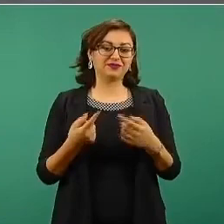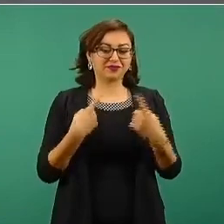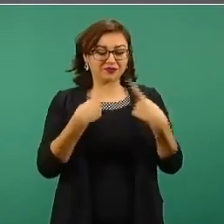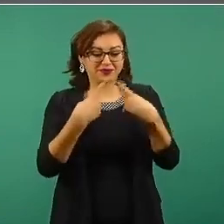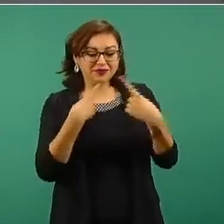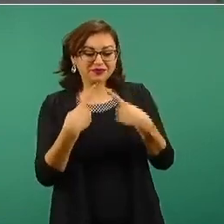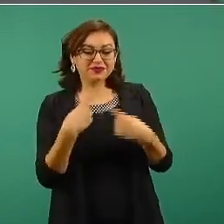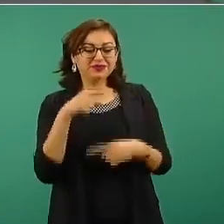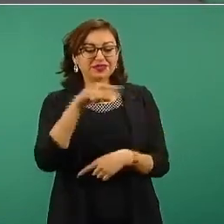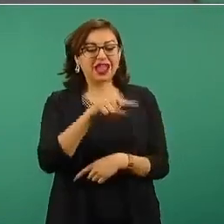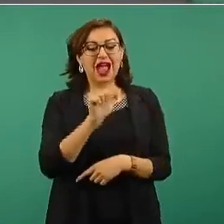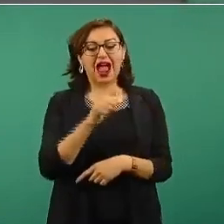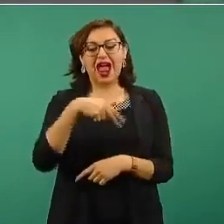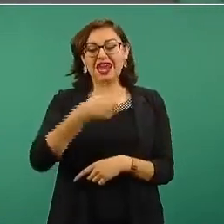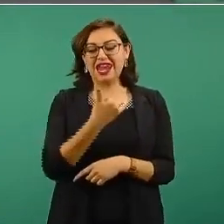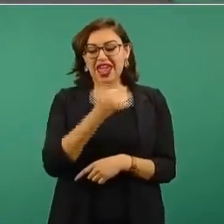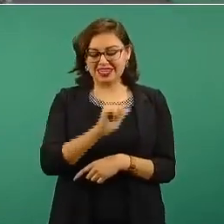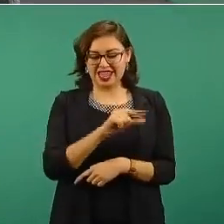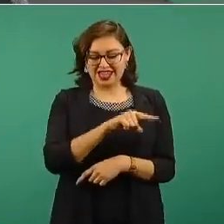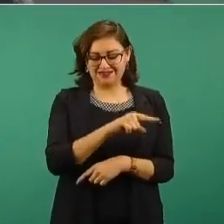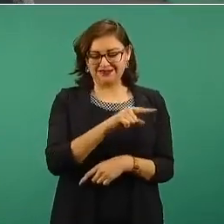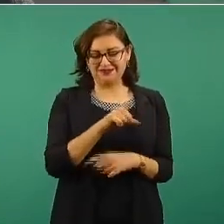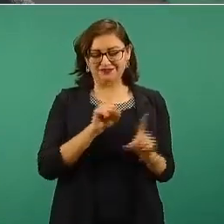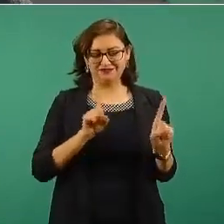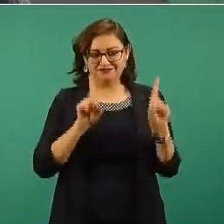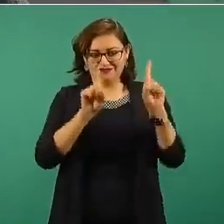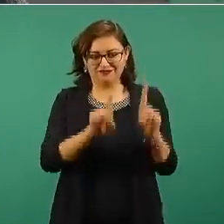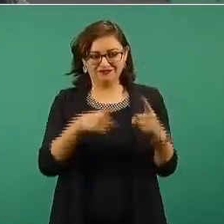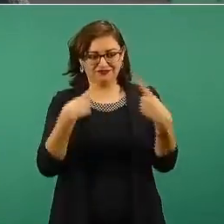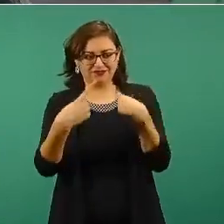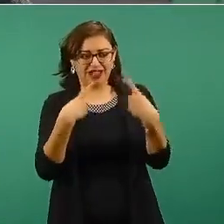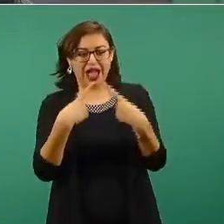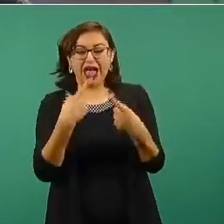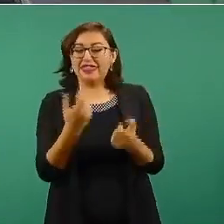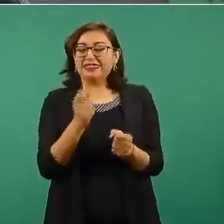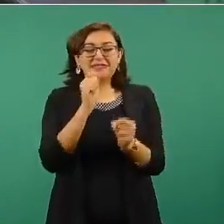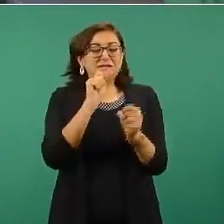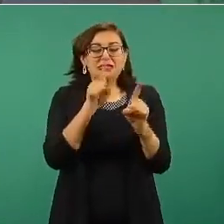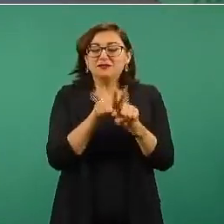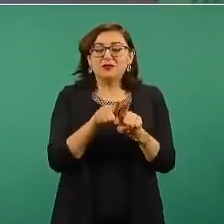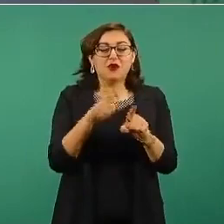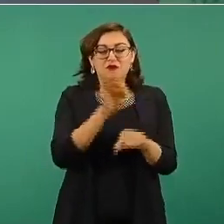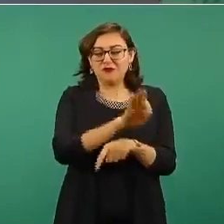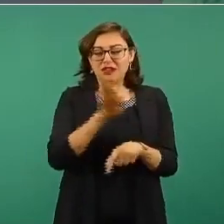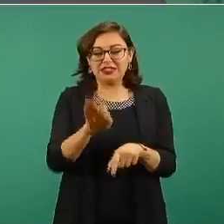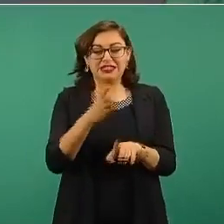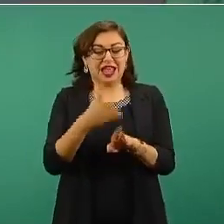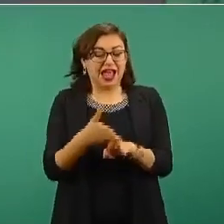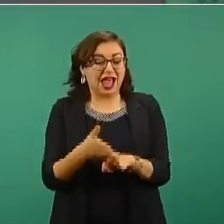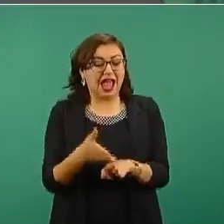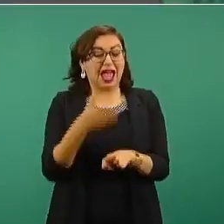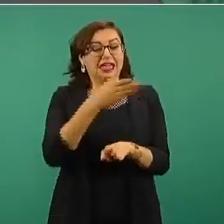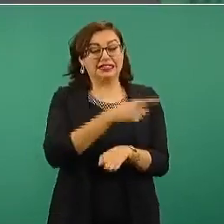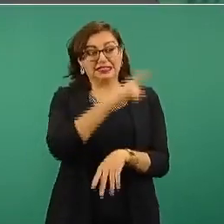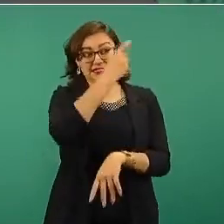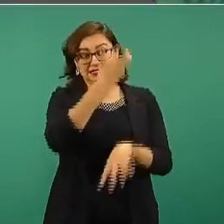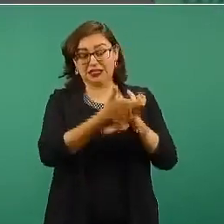acababa de pasar un debate entre el presidente Trump y la señora